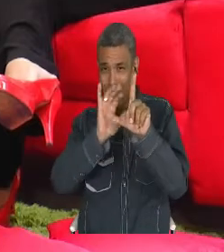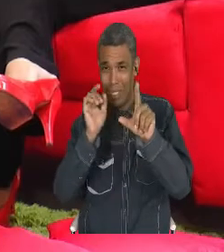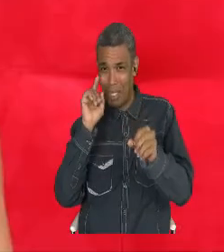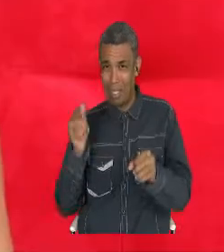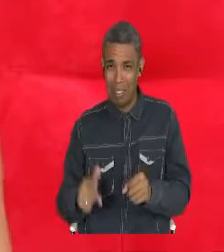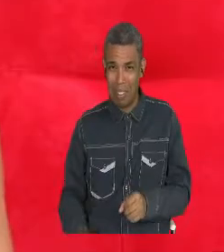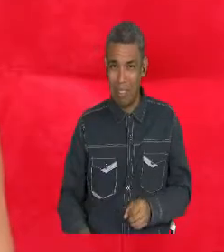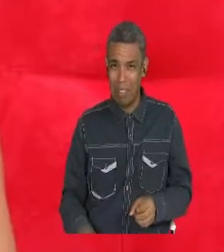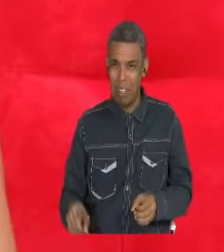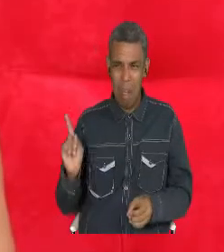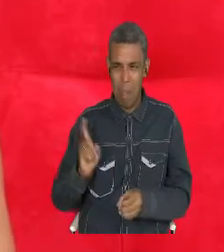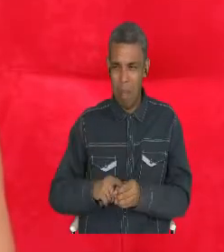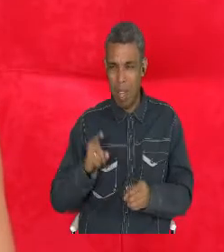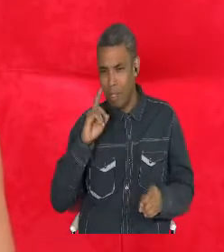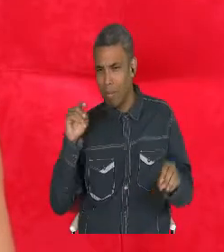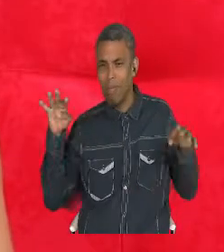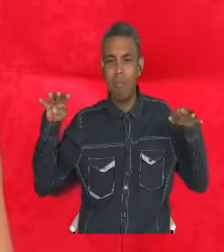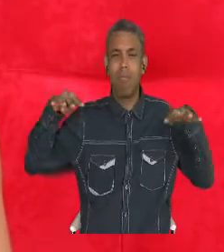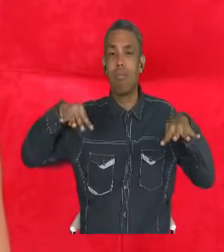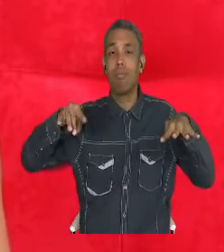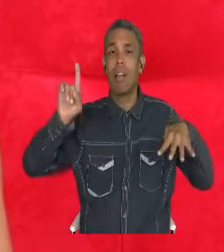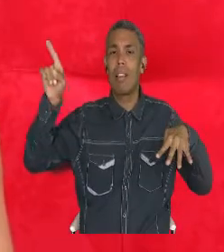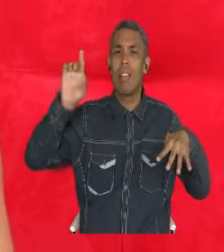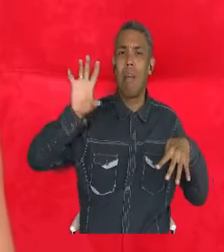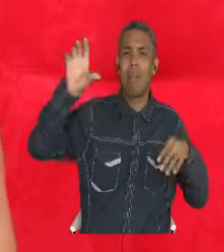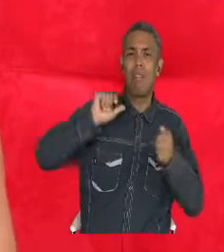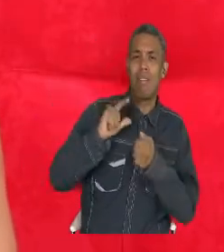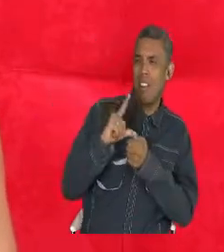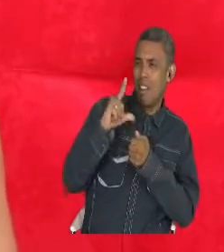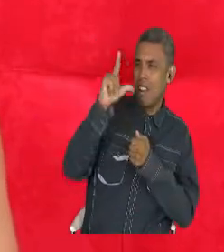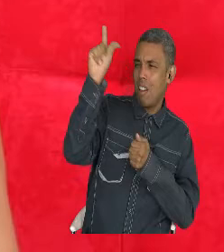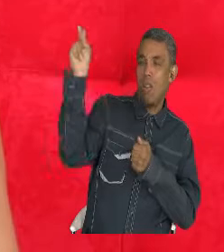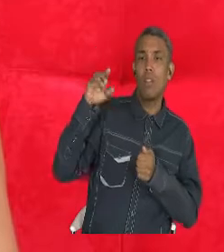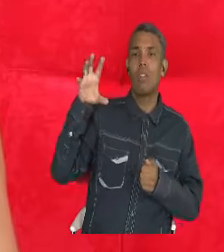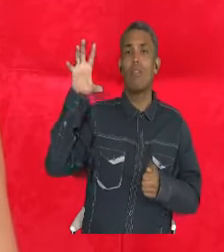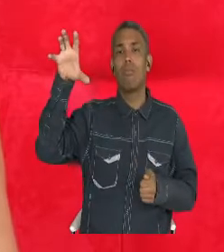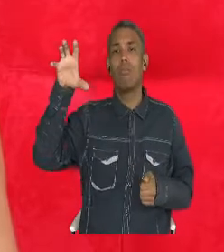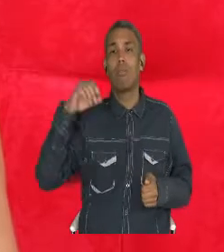el video, para nosotros es algo grandioso y satisfactorio también.